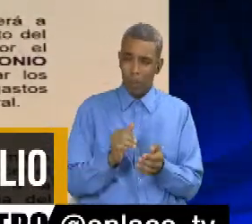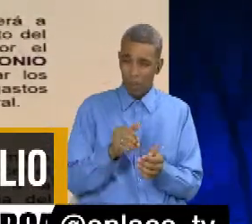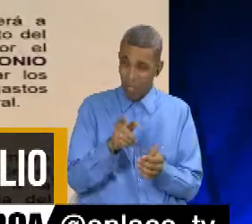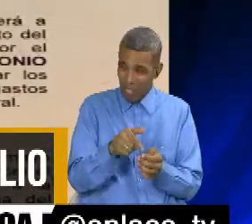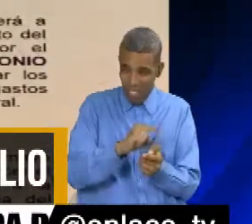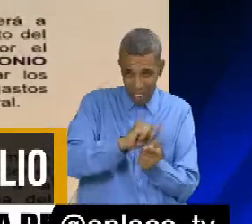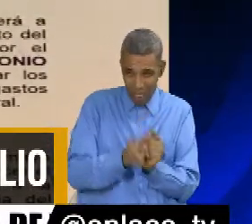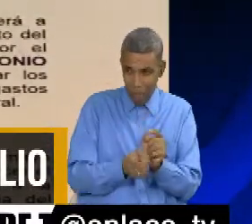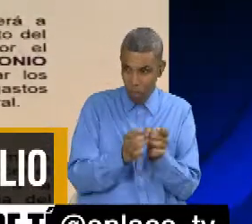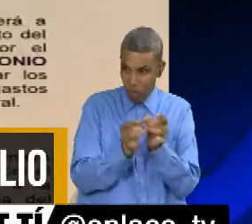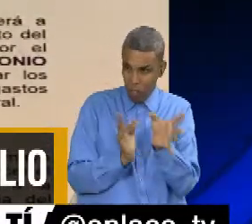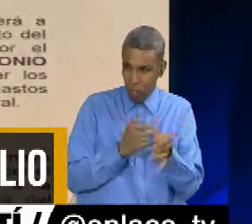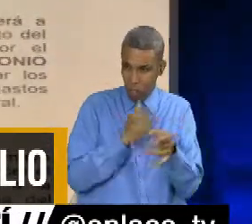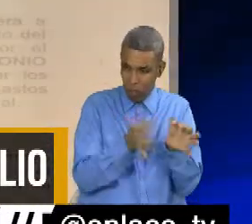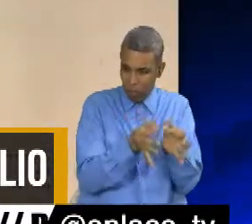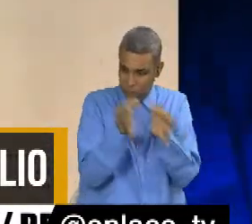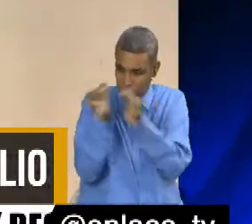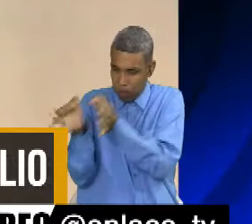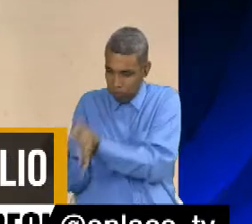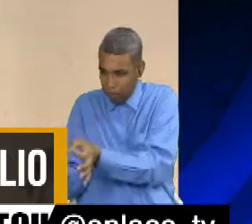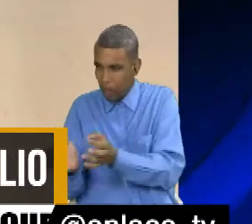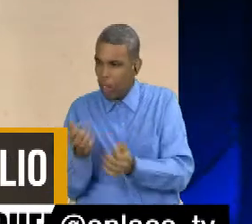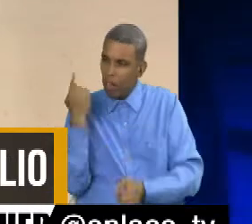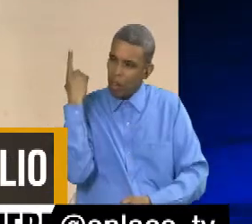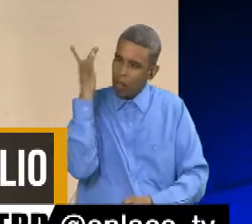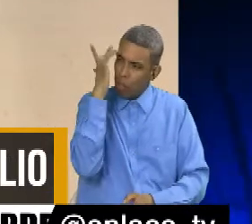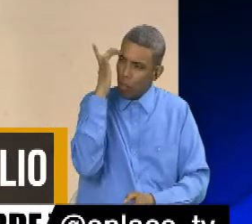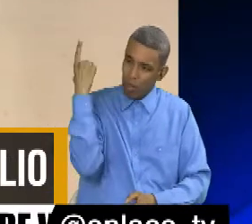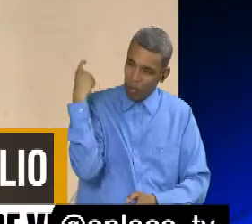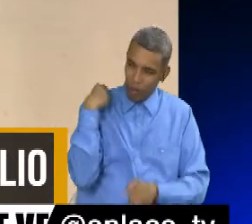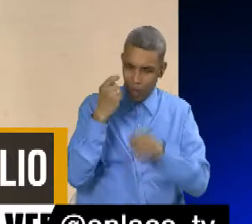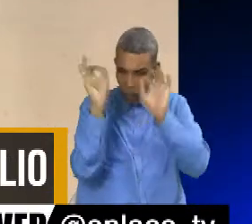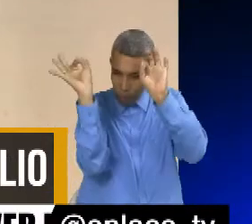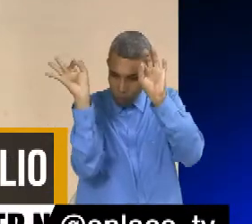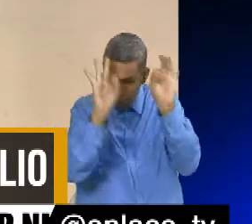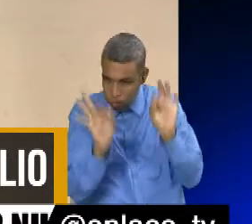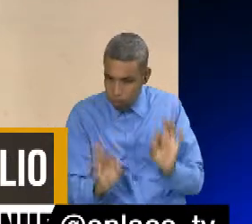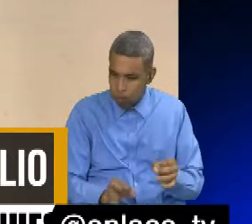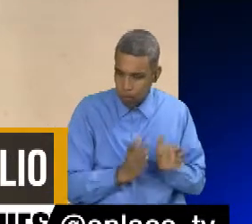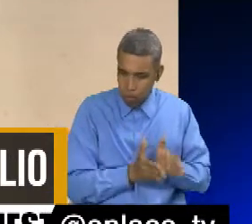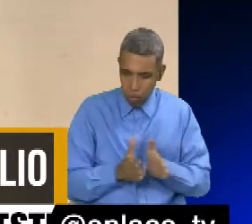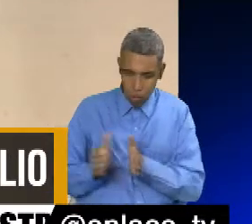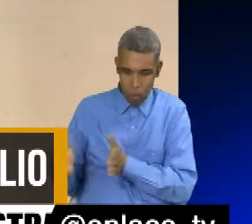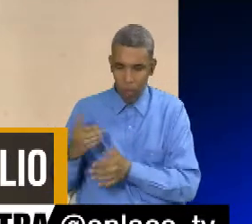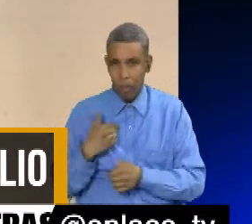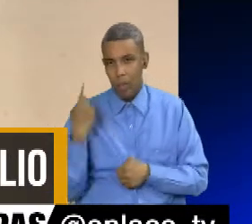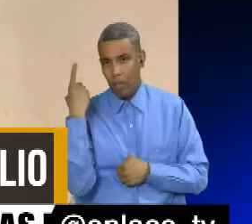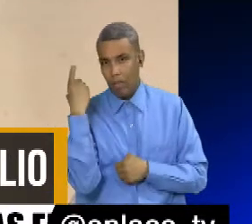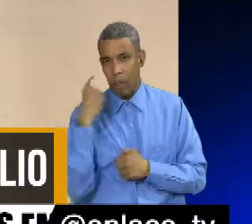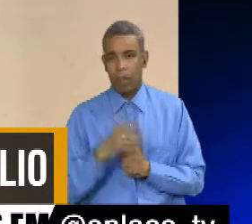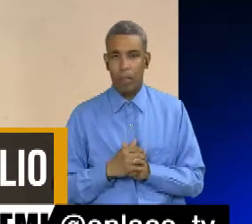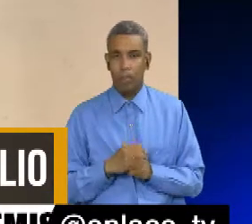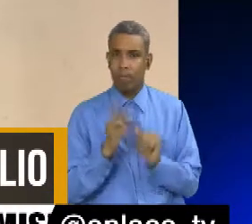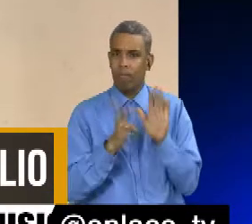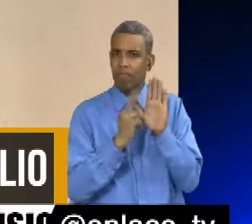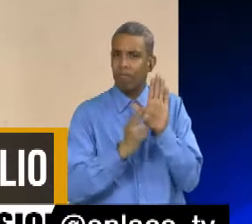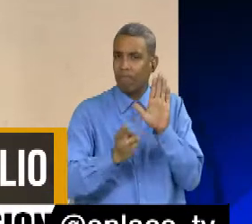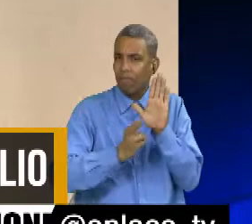fecha de votación de la revocatoria del mandato del alcalde Darío Echeverry Serrano. Decreta esta resolución, ese decreto